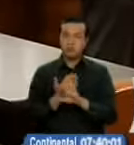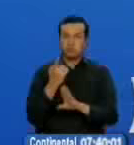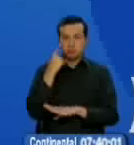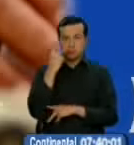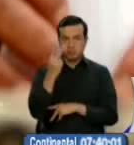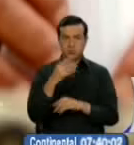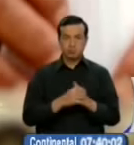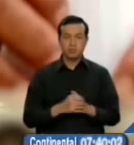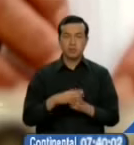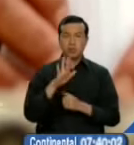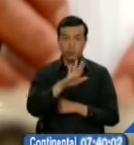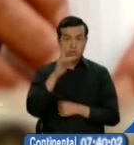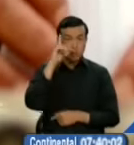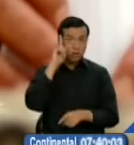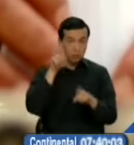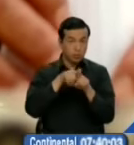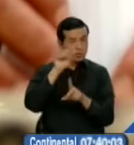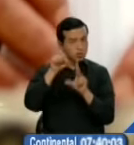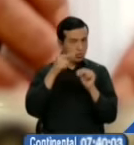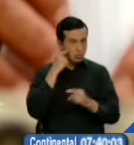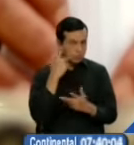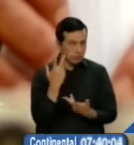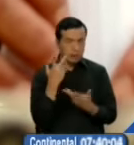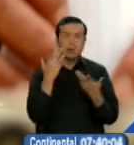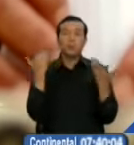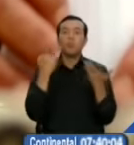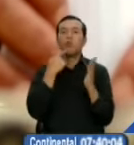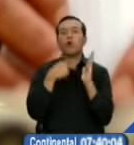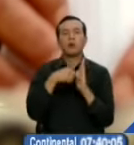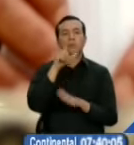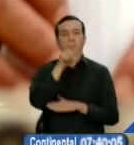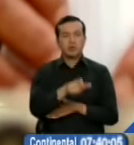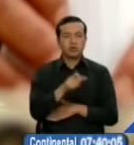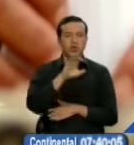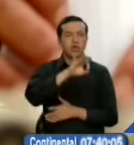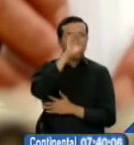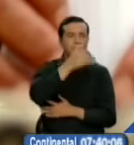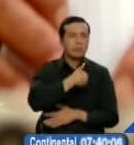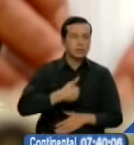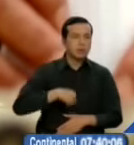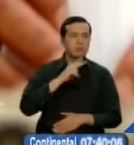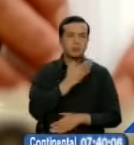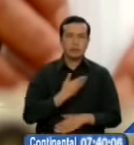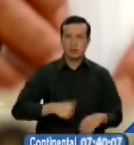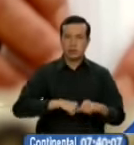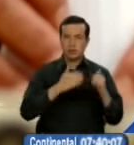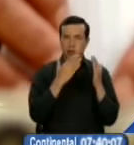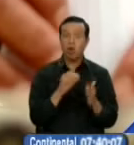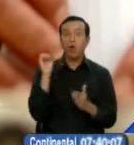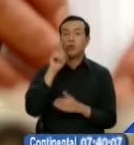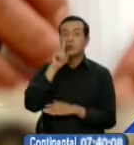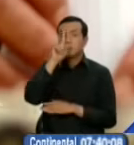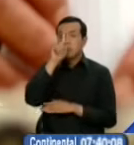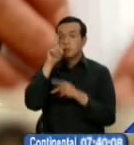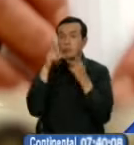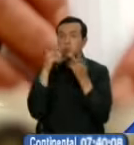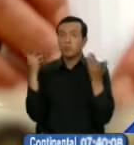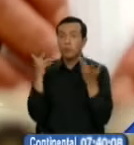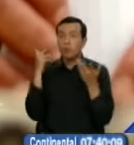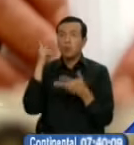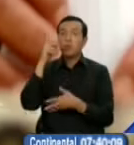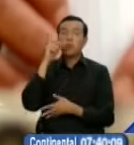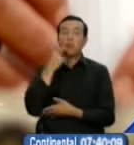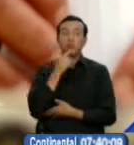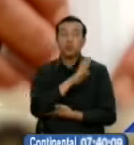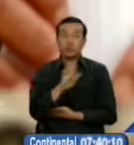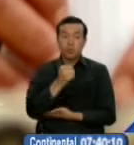siguiente. ¿Está usted de acuerdo en que para desempeñar una dignidad de elección popular o para ser servidor público se establezca como prohibición